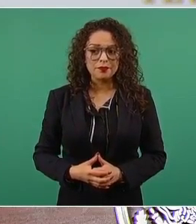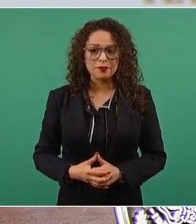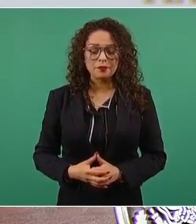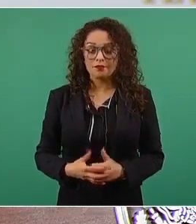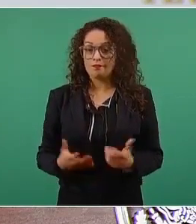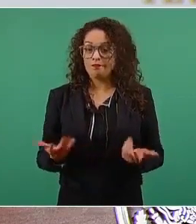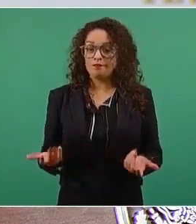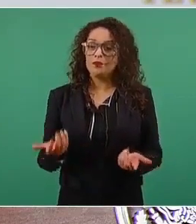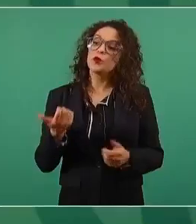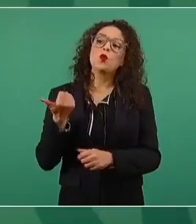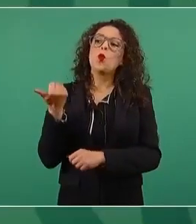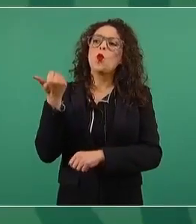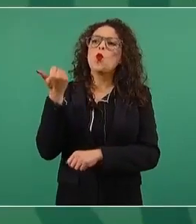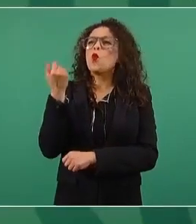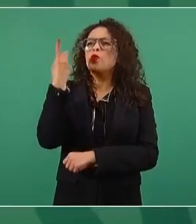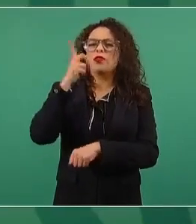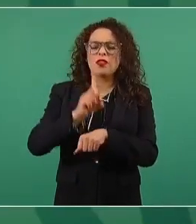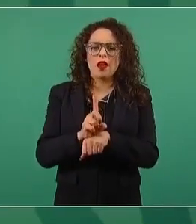Nosotros ya contábamos